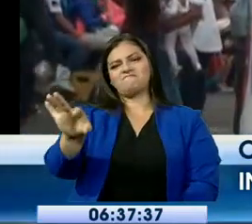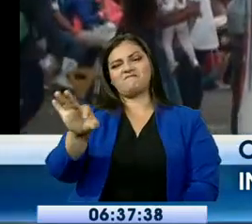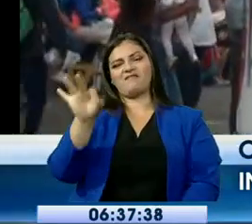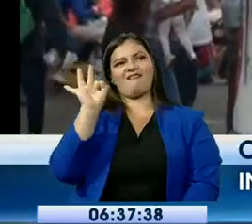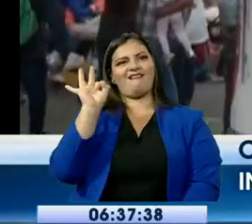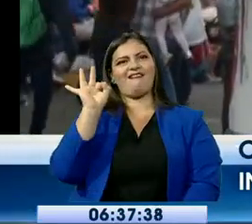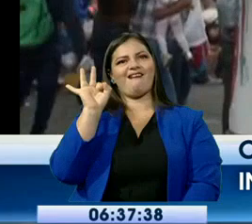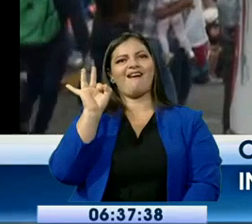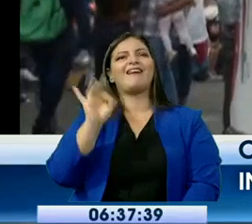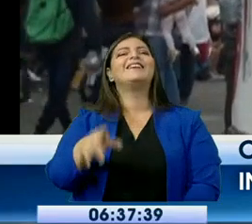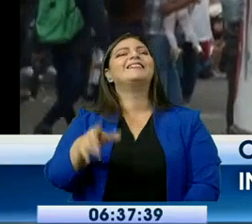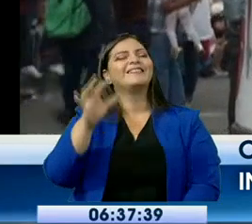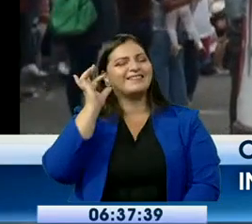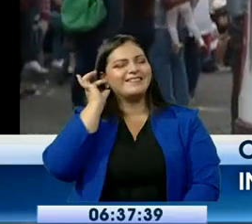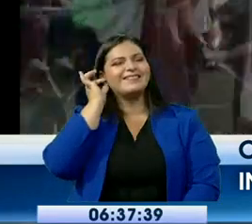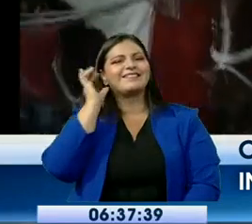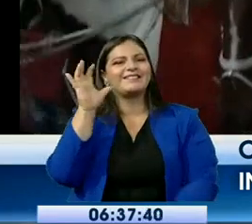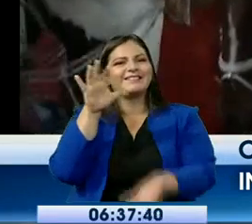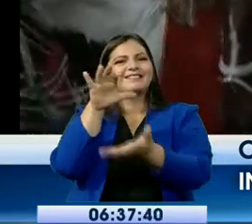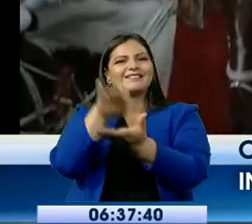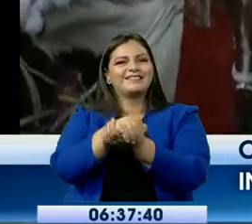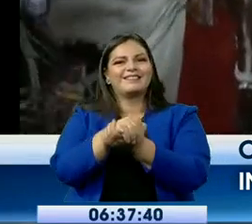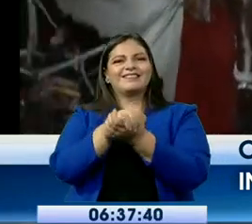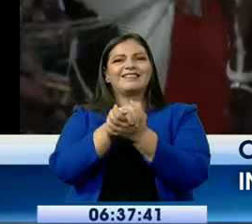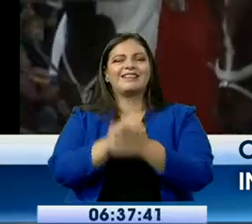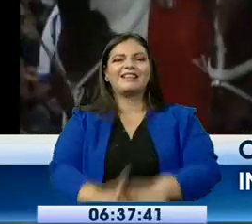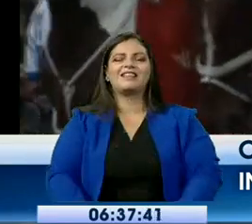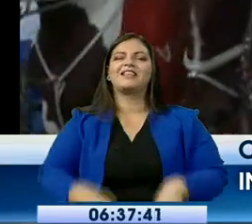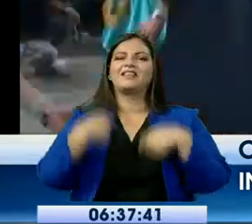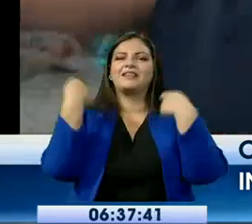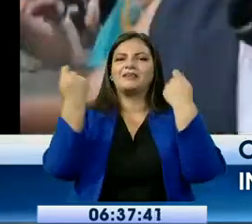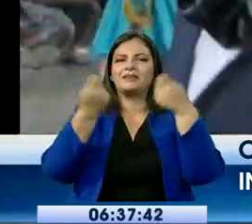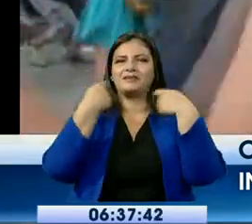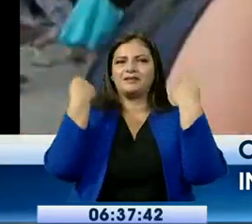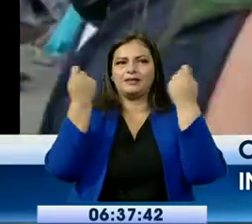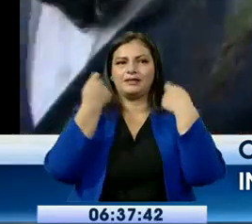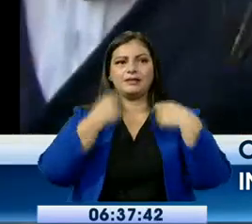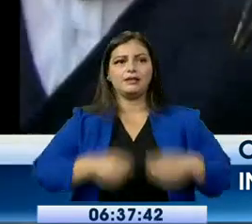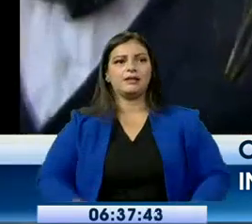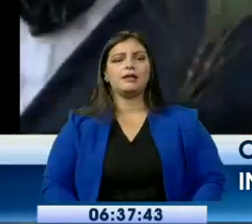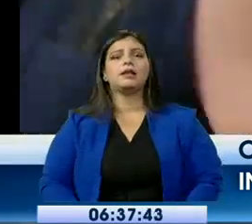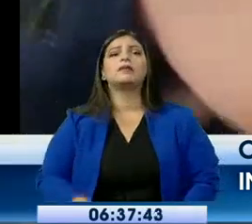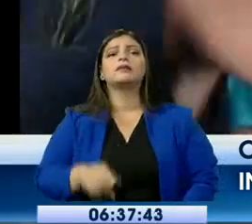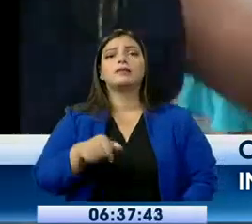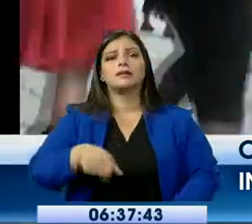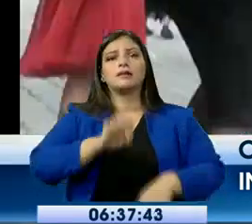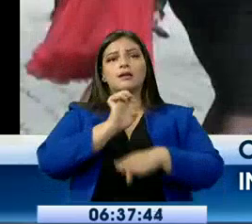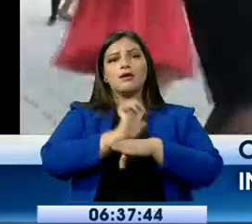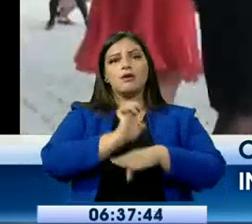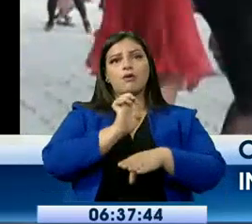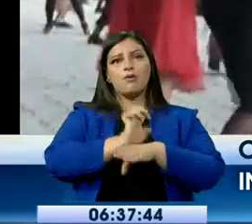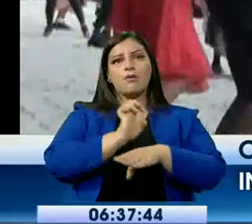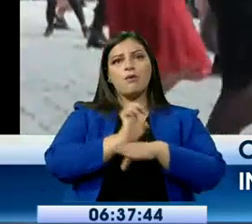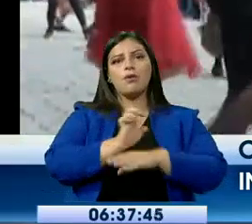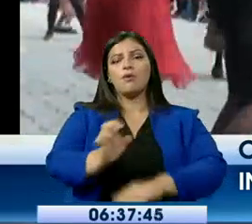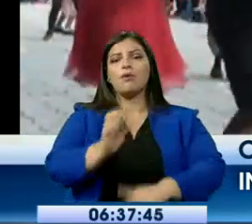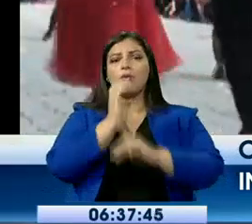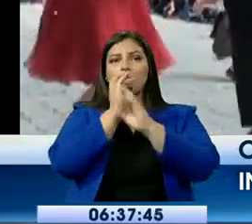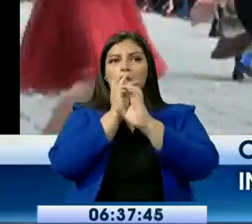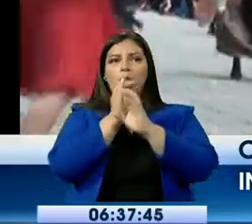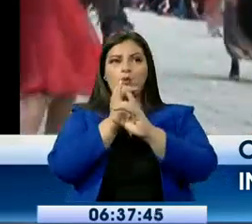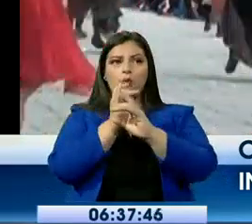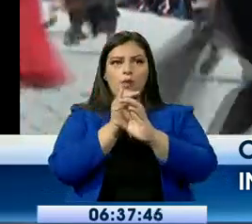ciudad de los eternos carnavales fue considerada como un patrimonio cultural intangible del Ecuador. Al menos unas